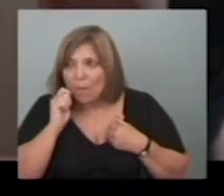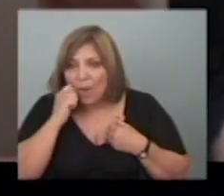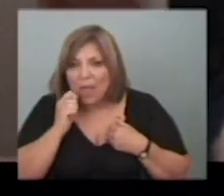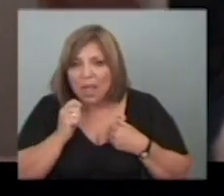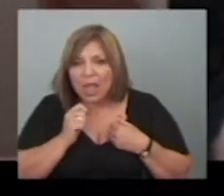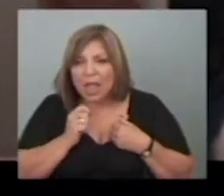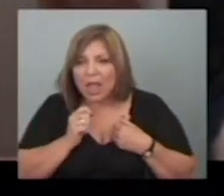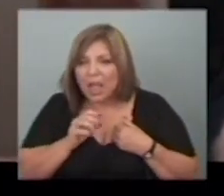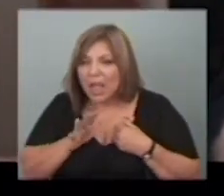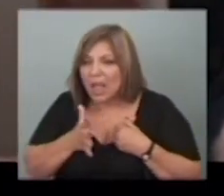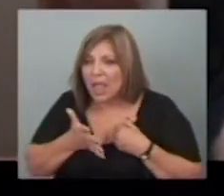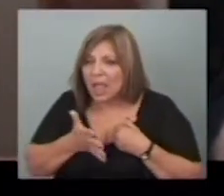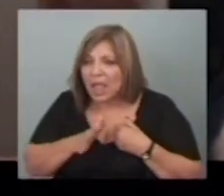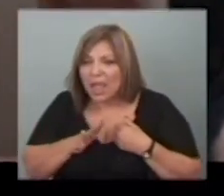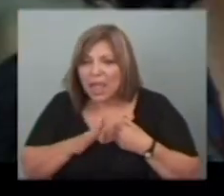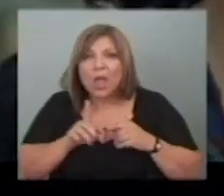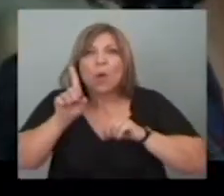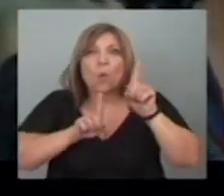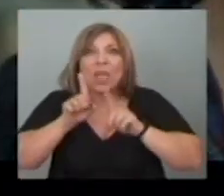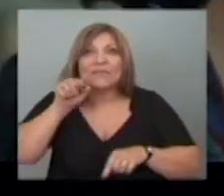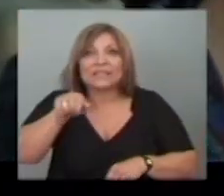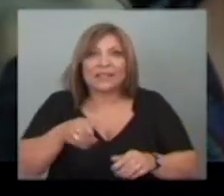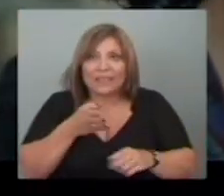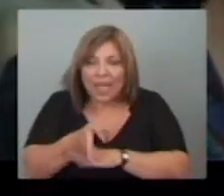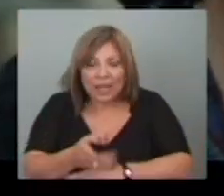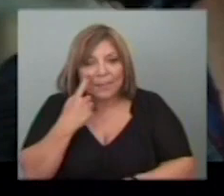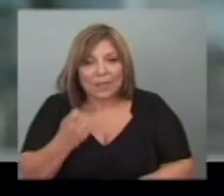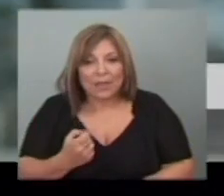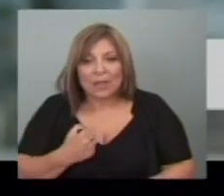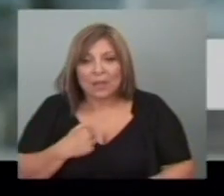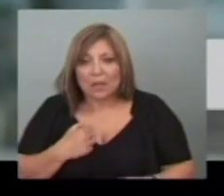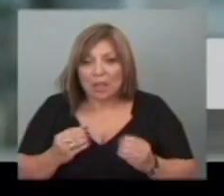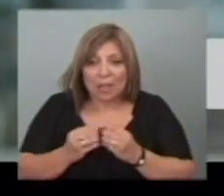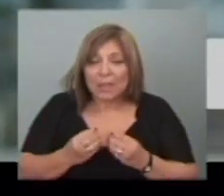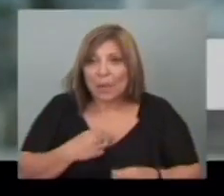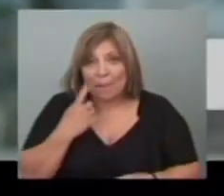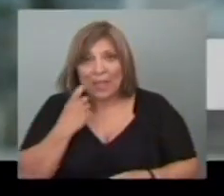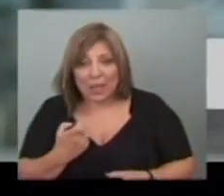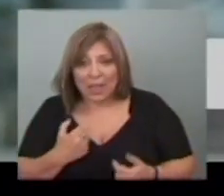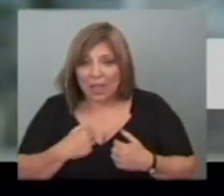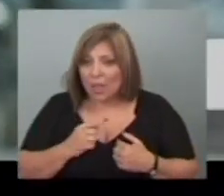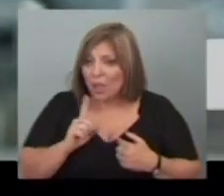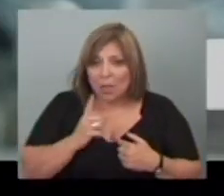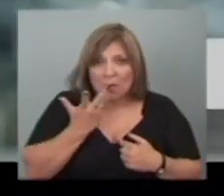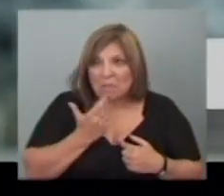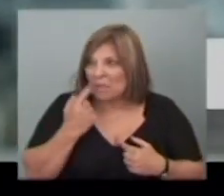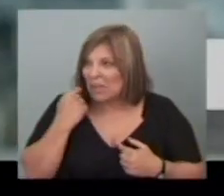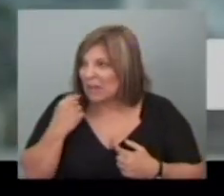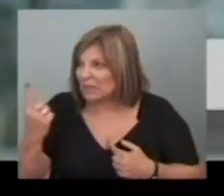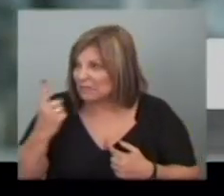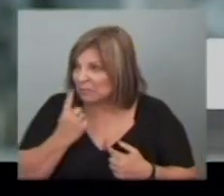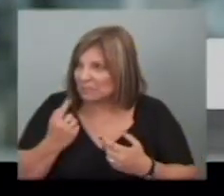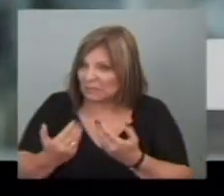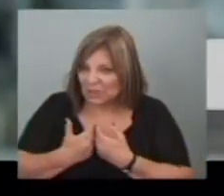10, desde que entré en la universidad. ¿Qué sé yo? A mí me gustaban las mujeres, pero me di cuenta, por ejemplo, que no me gustaba ningún varón el día que alguien me vino a